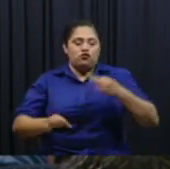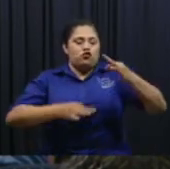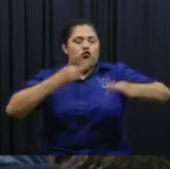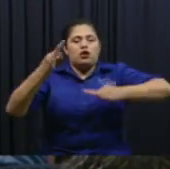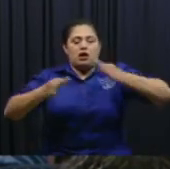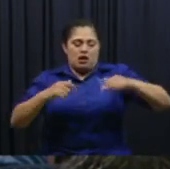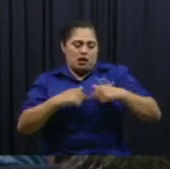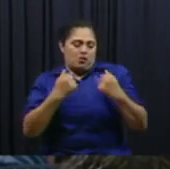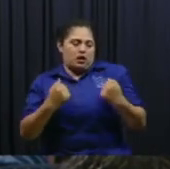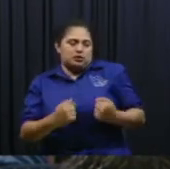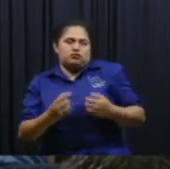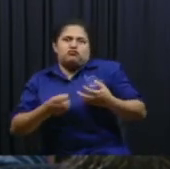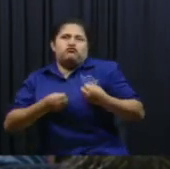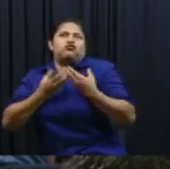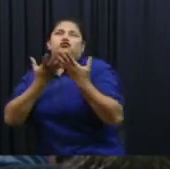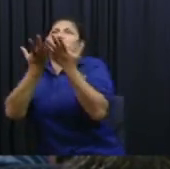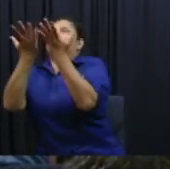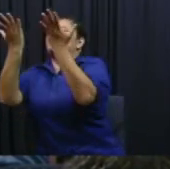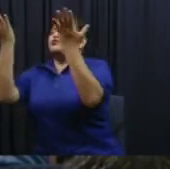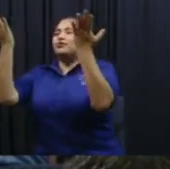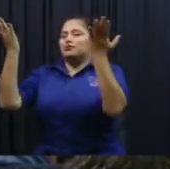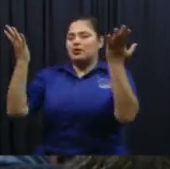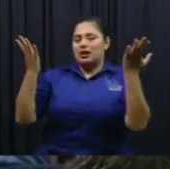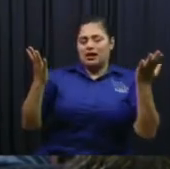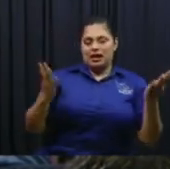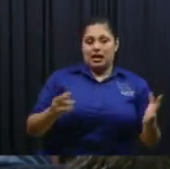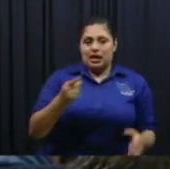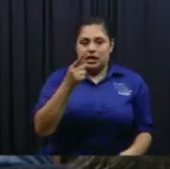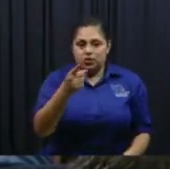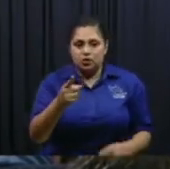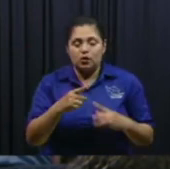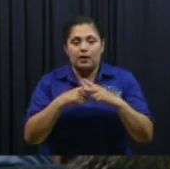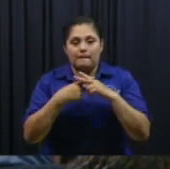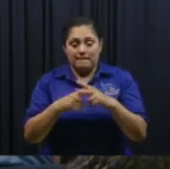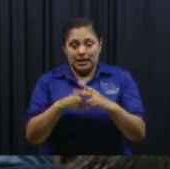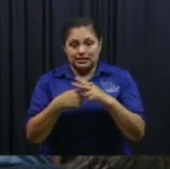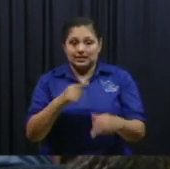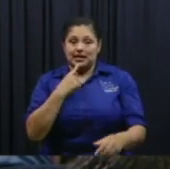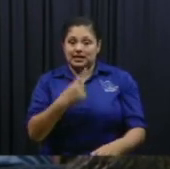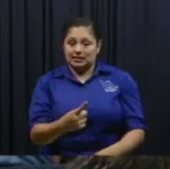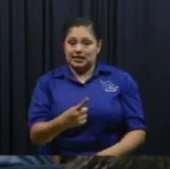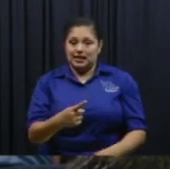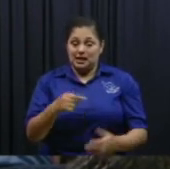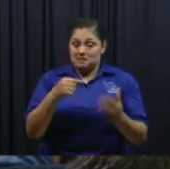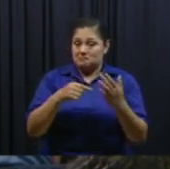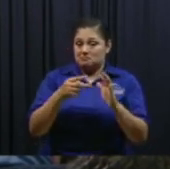corazón Tú empiezas a brotar con textos bíblicos